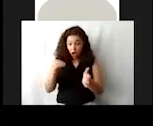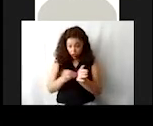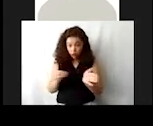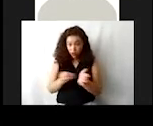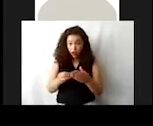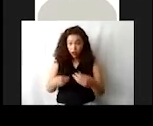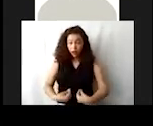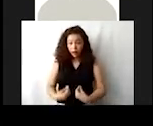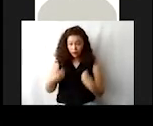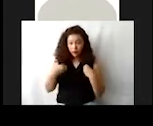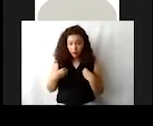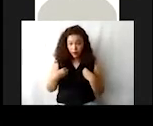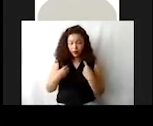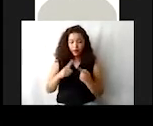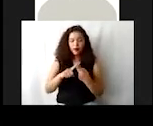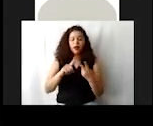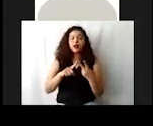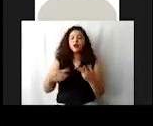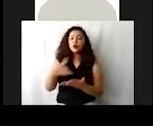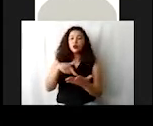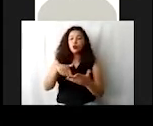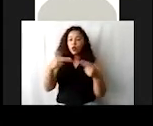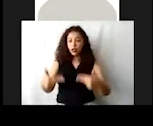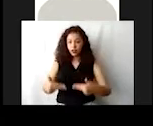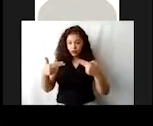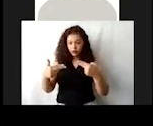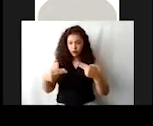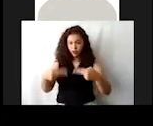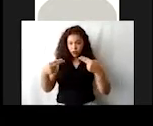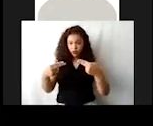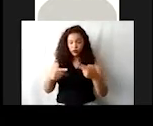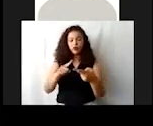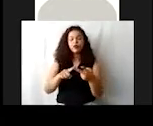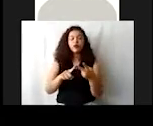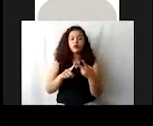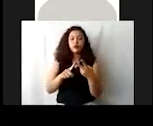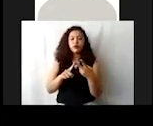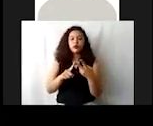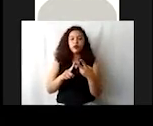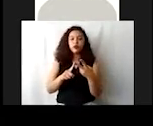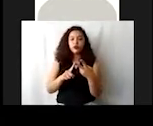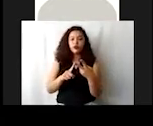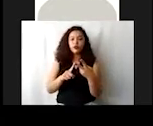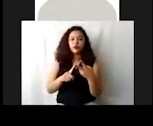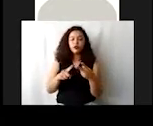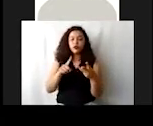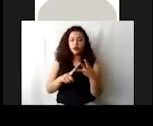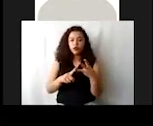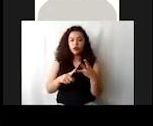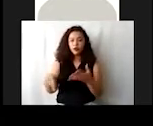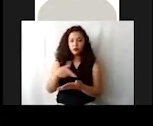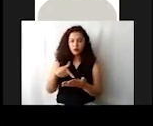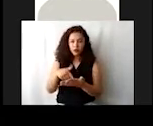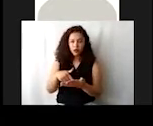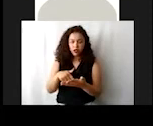el lugar del centro principal de sus negocios, el lugar donde residan o donde te encuentren. Entonces viene un